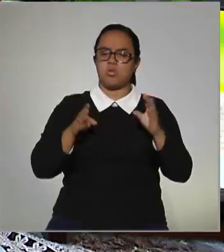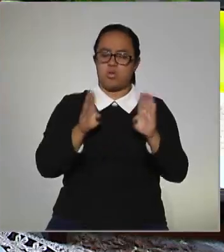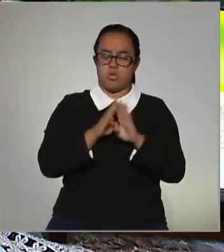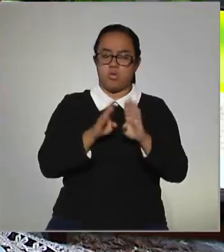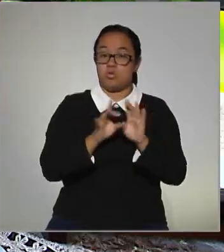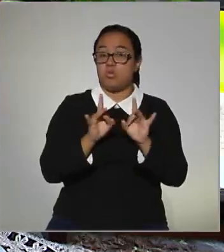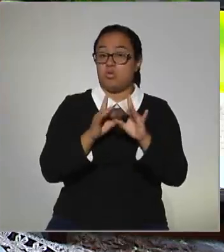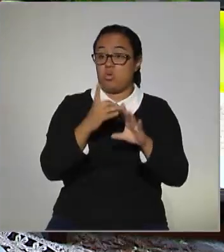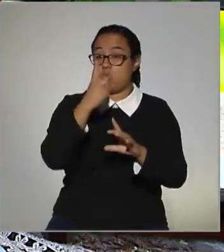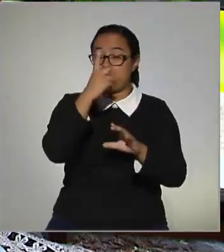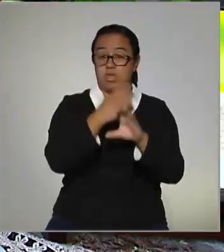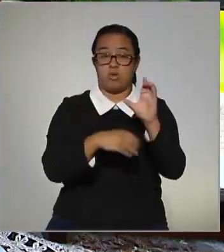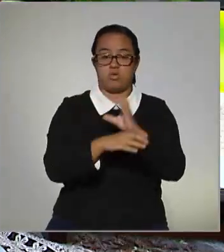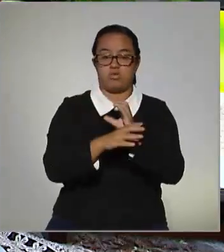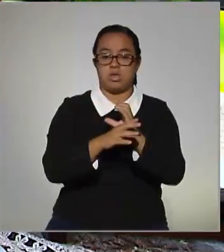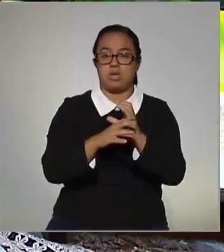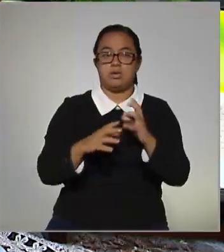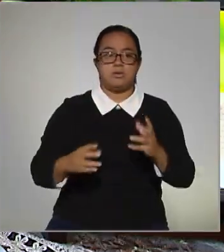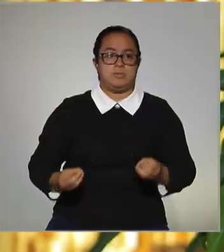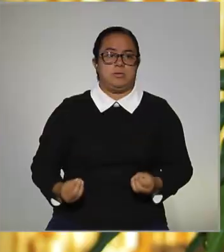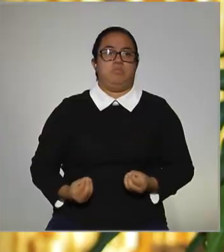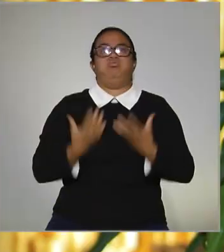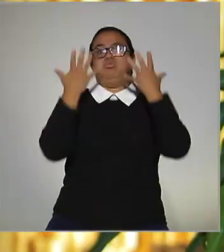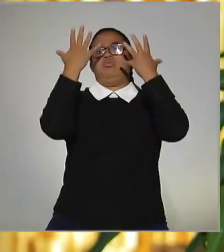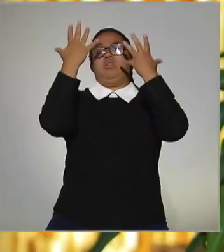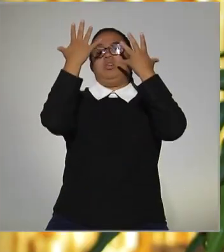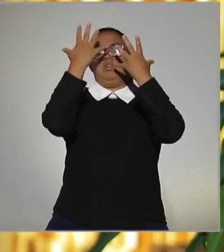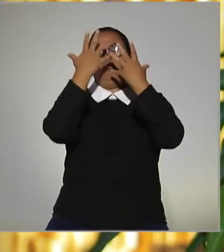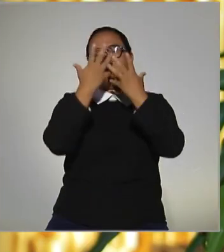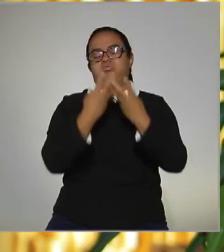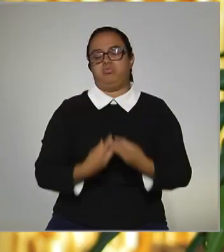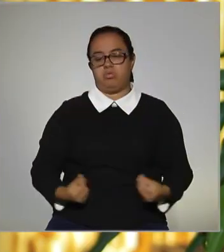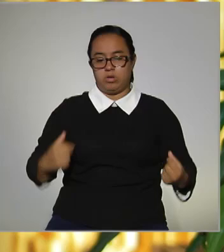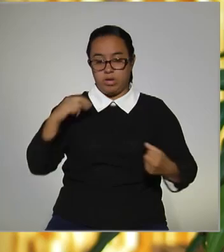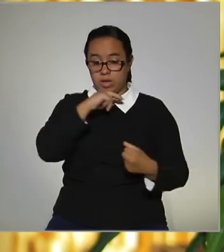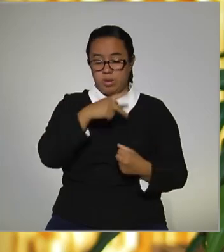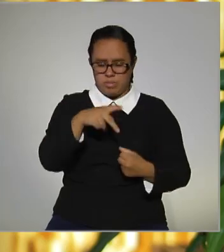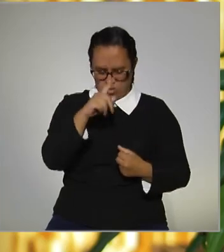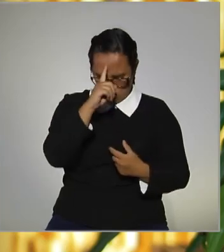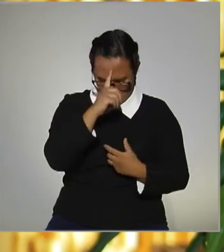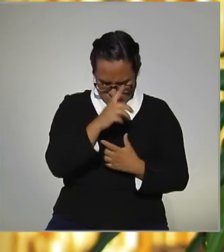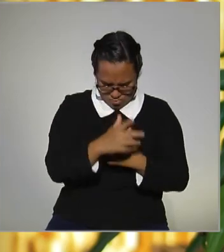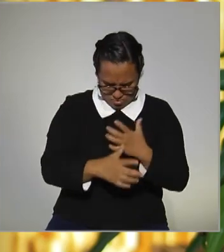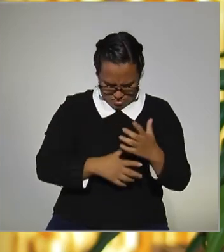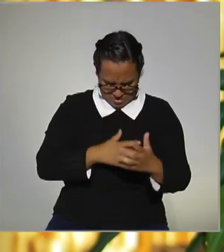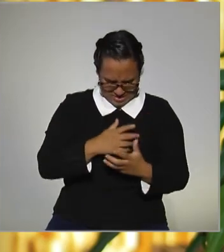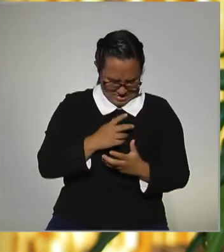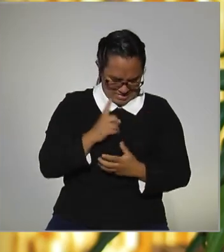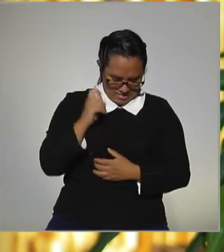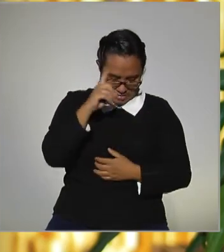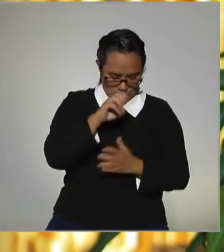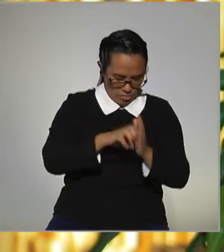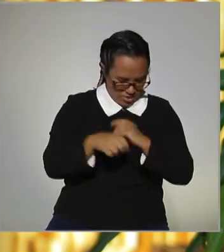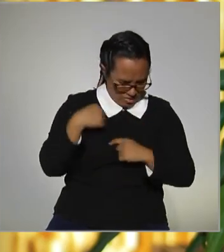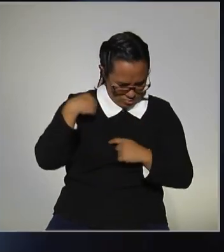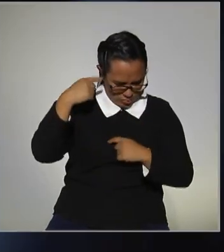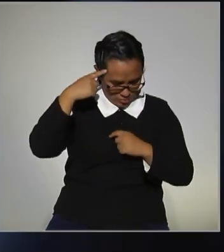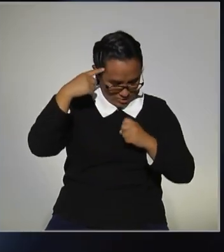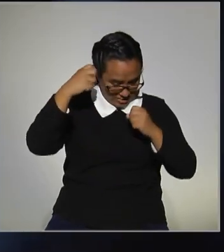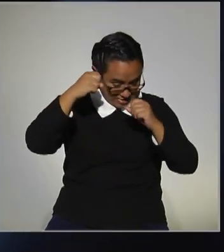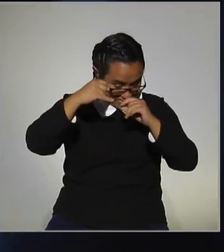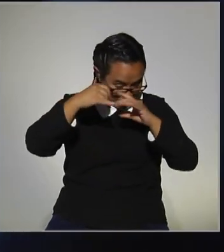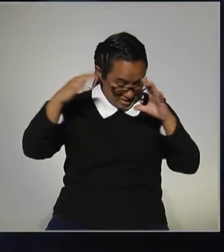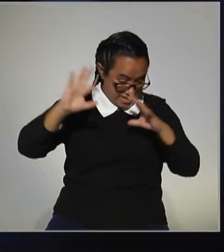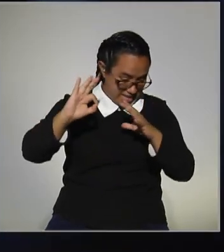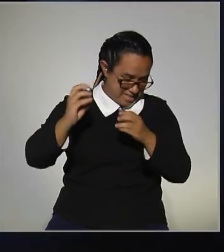la chispa, enciende el bosque y se apaga el bosque, ¿no? La frustración es una sensación de haber tenido una expectativa muy grande de que vamos